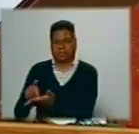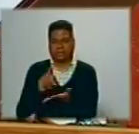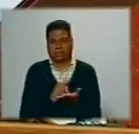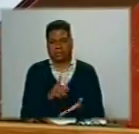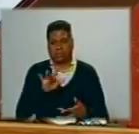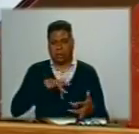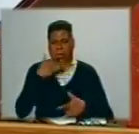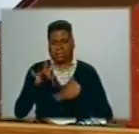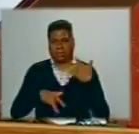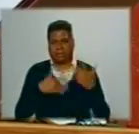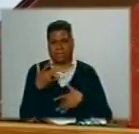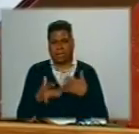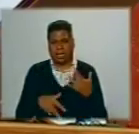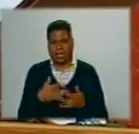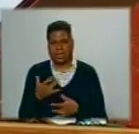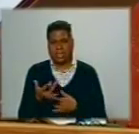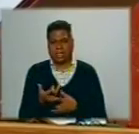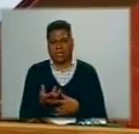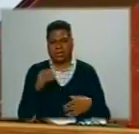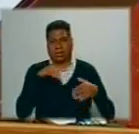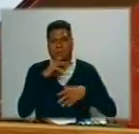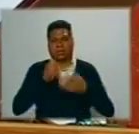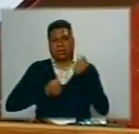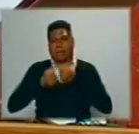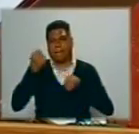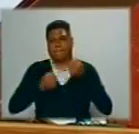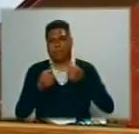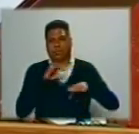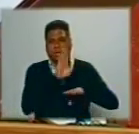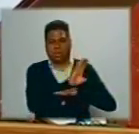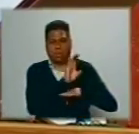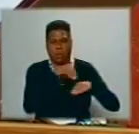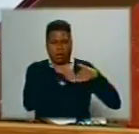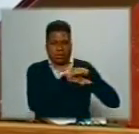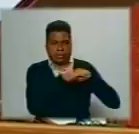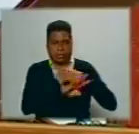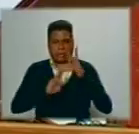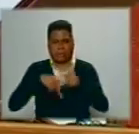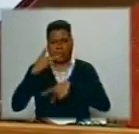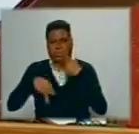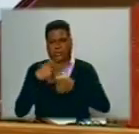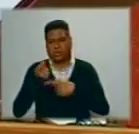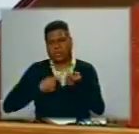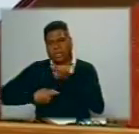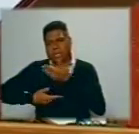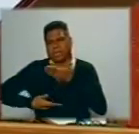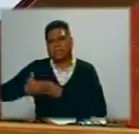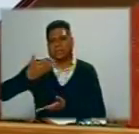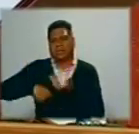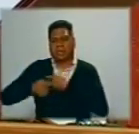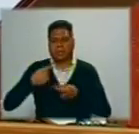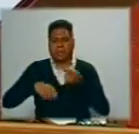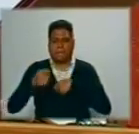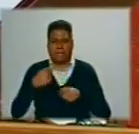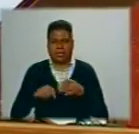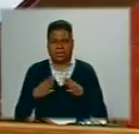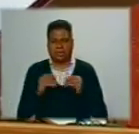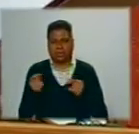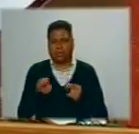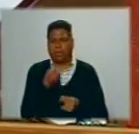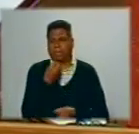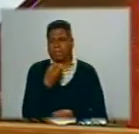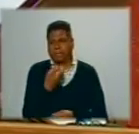de producción, acondicionamiento, almacenamiento, transporte, manufacturación, circulación, intercambio, distribución y comercialización de los bienes y